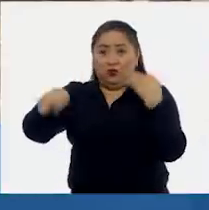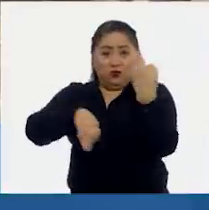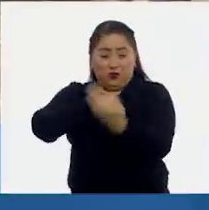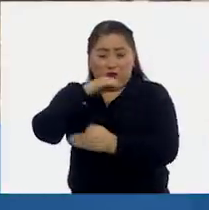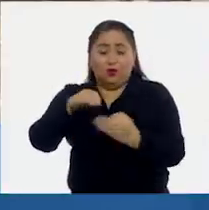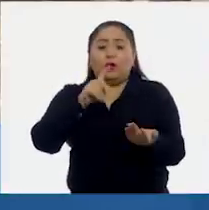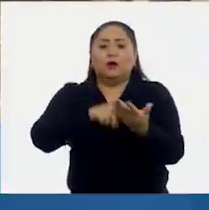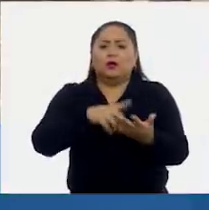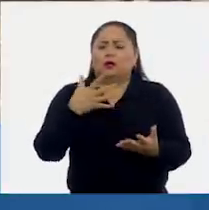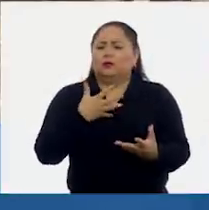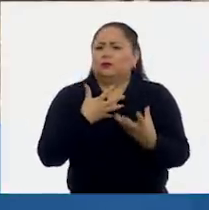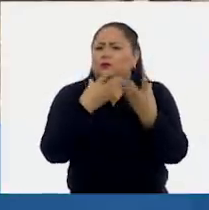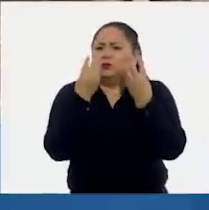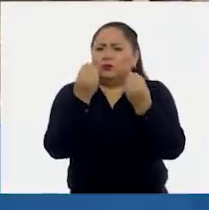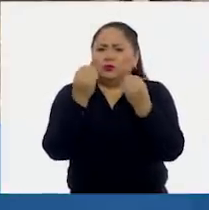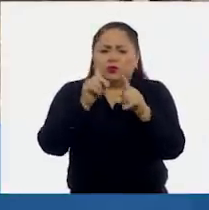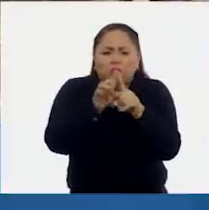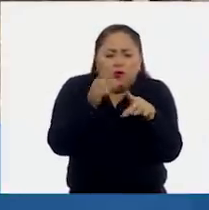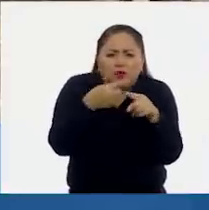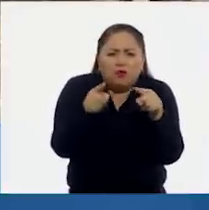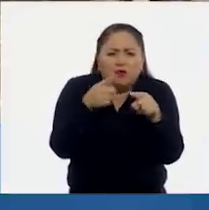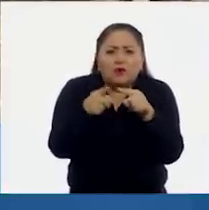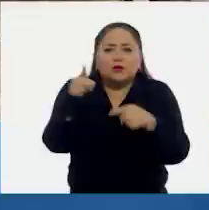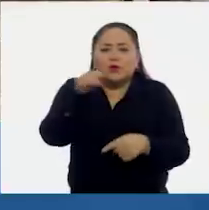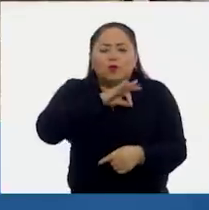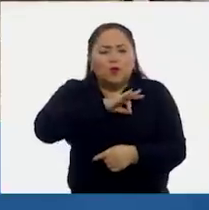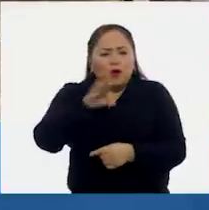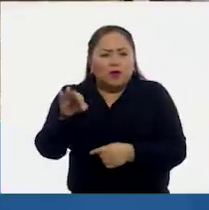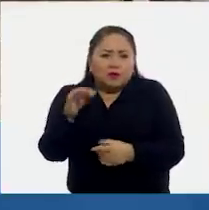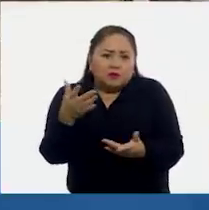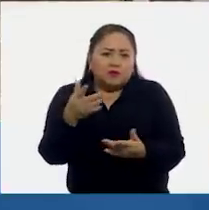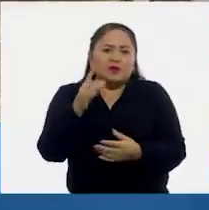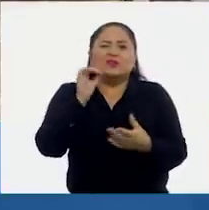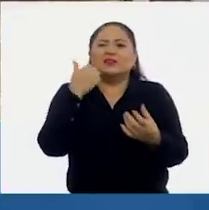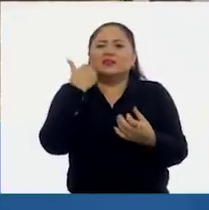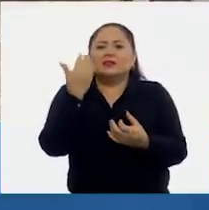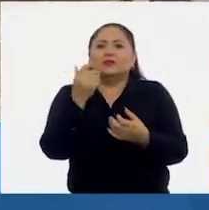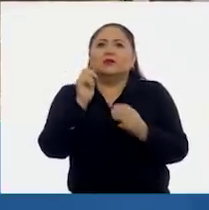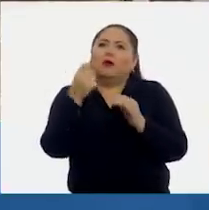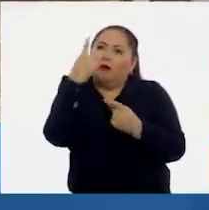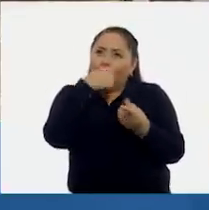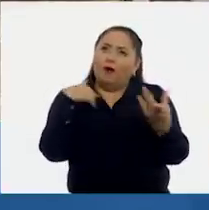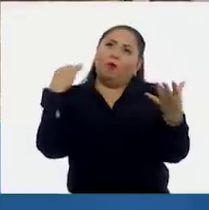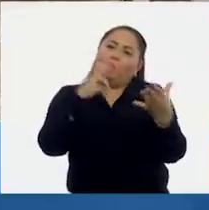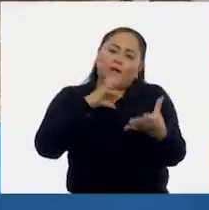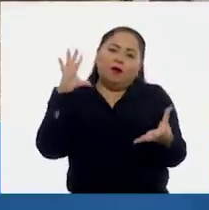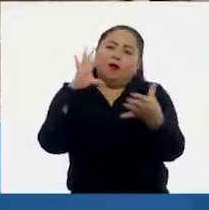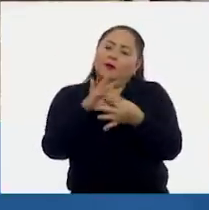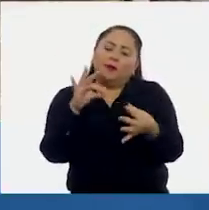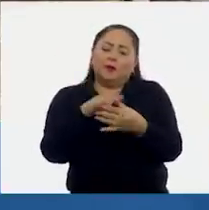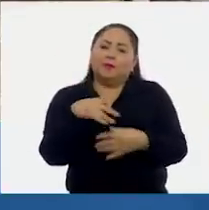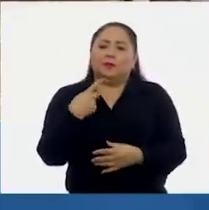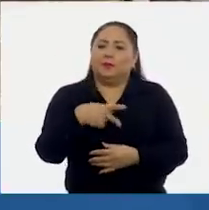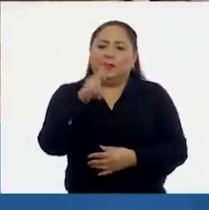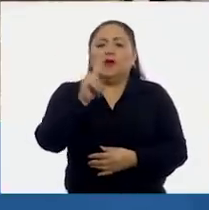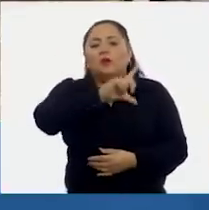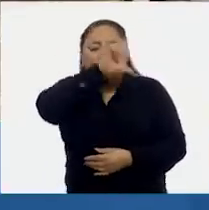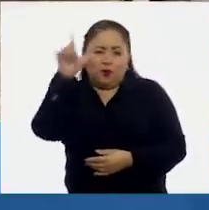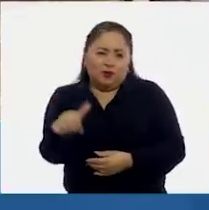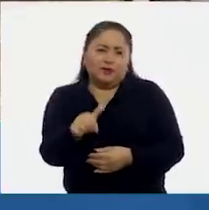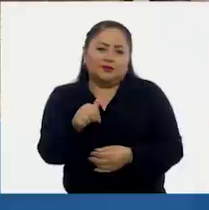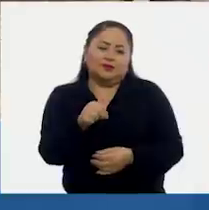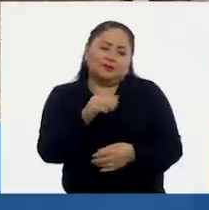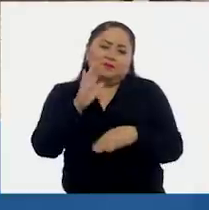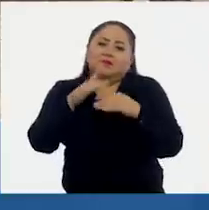reinos tienen muchísimas adaptaciones que las podríamos hablar de ellas durante horas. Pero bueno, eso lo seguiremos